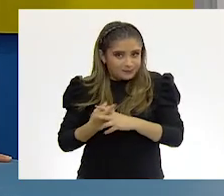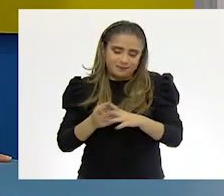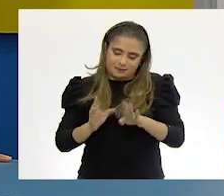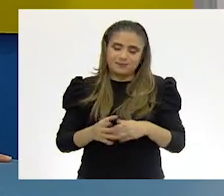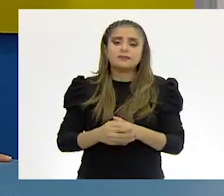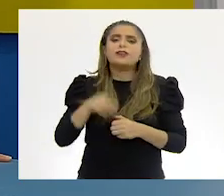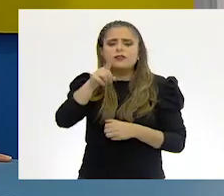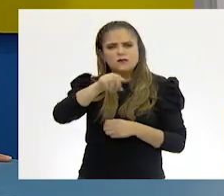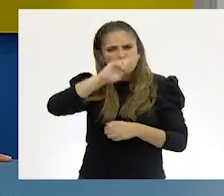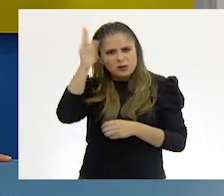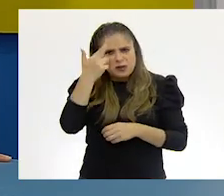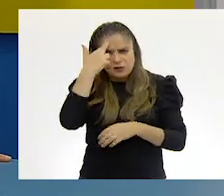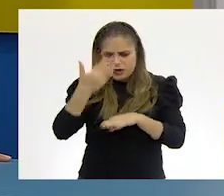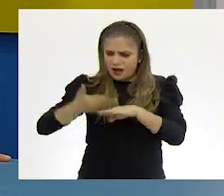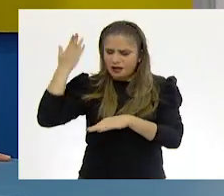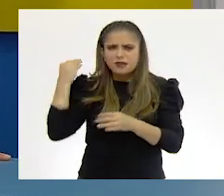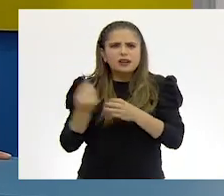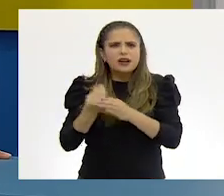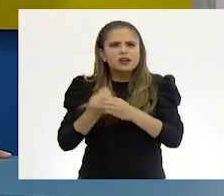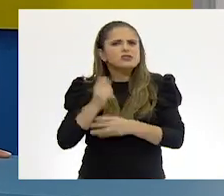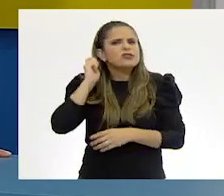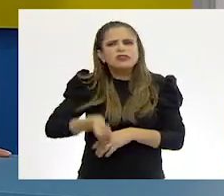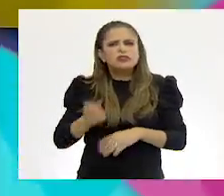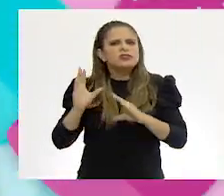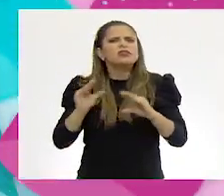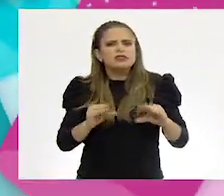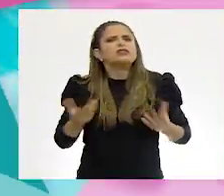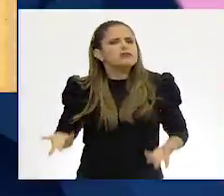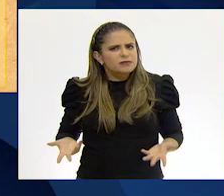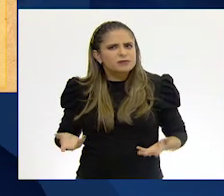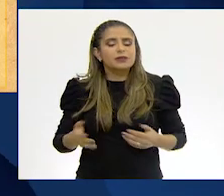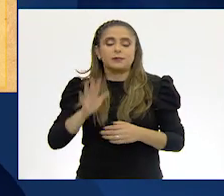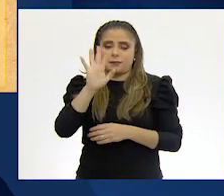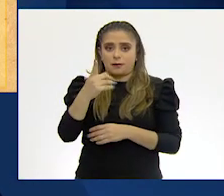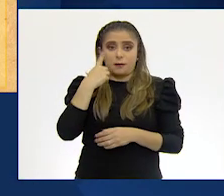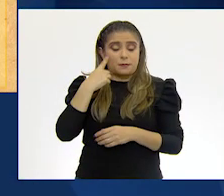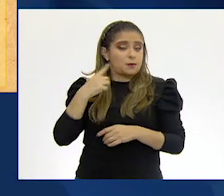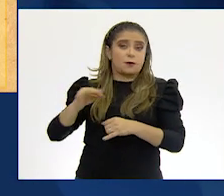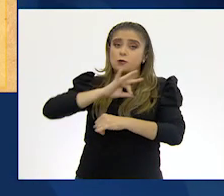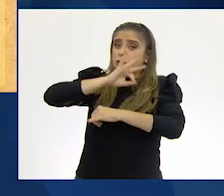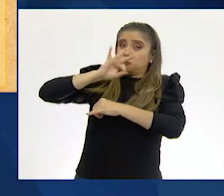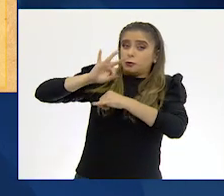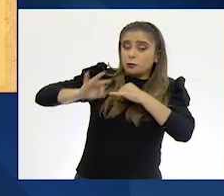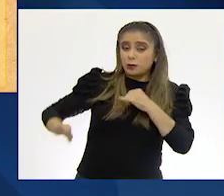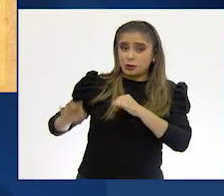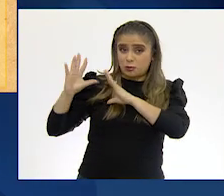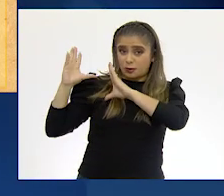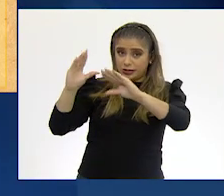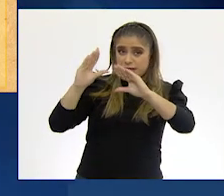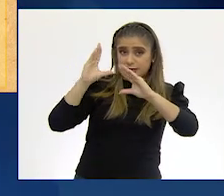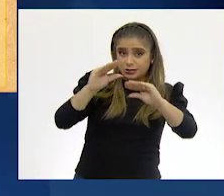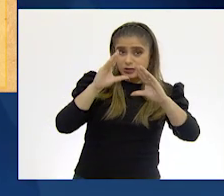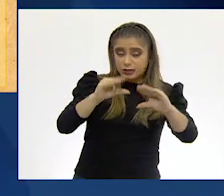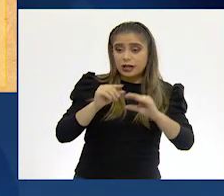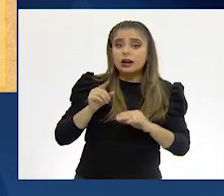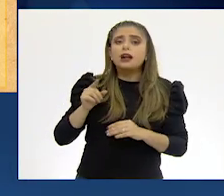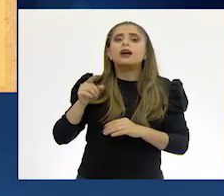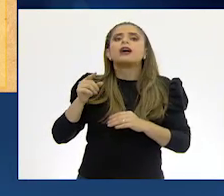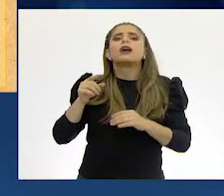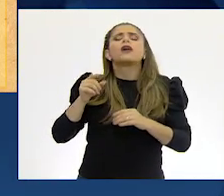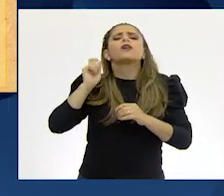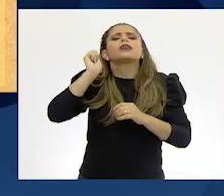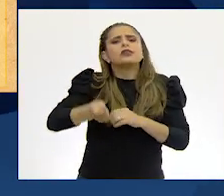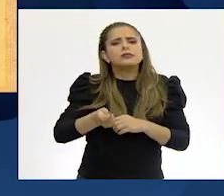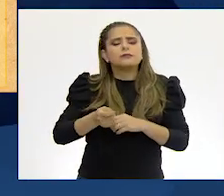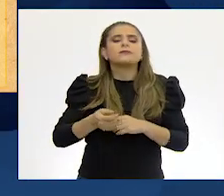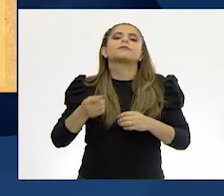qué nos quedamos la clase anterior? Por supuesto. Lo último que registramos en nuestro esquema fue acerca del